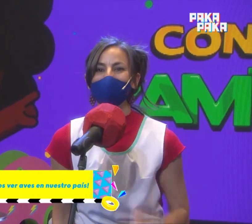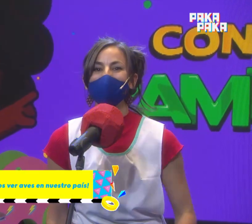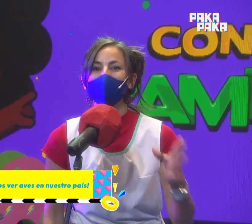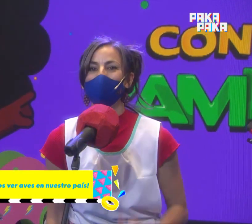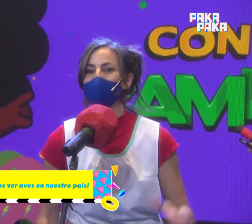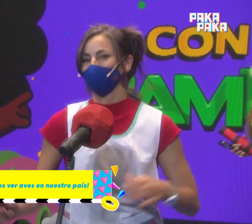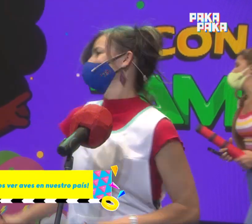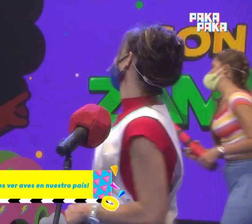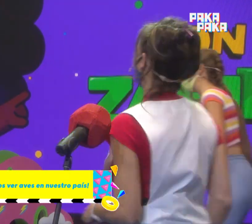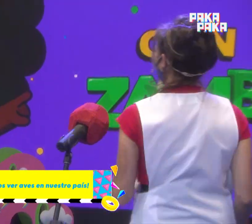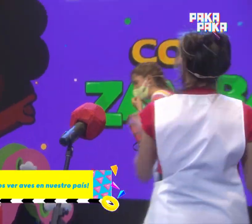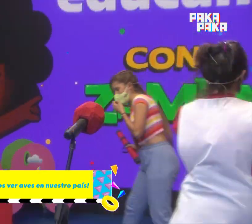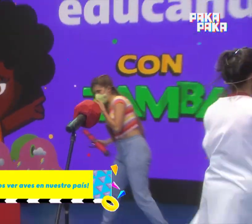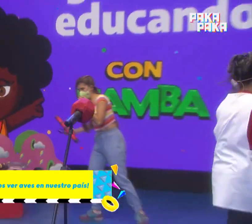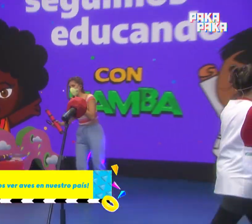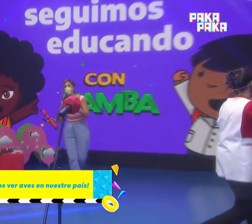en Santa Cruz.